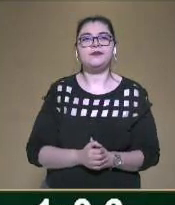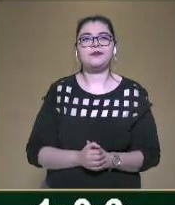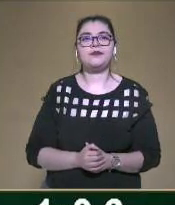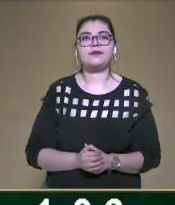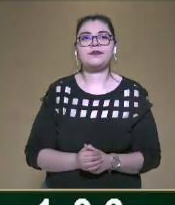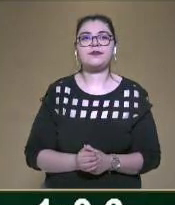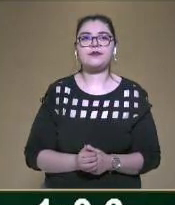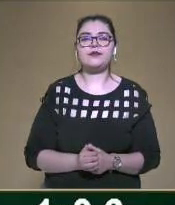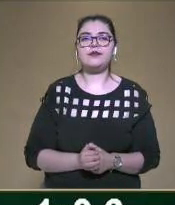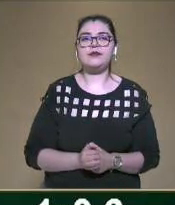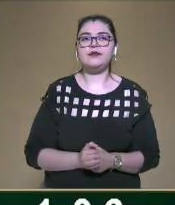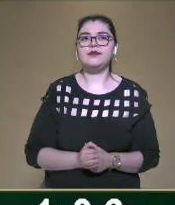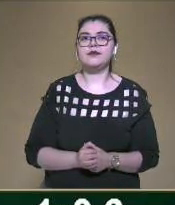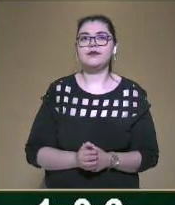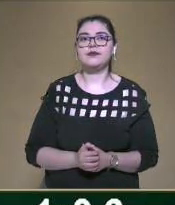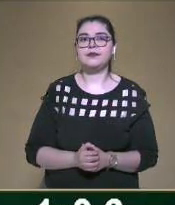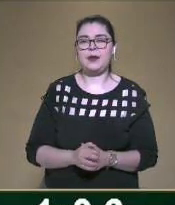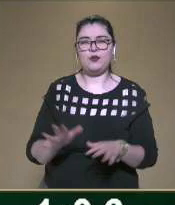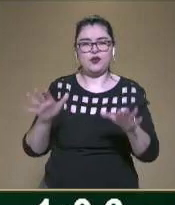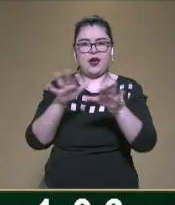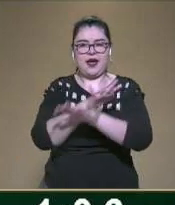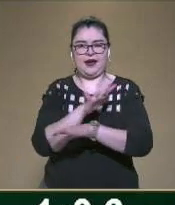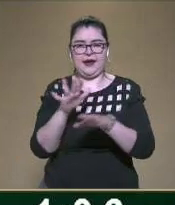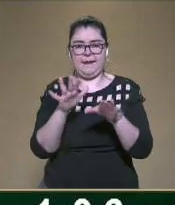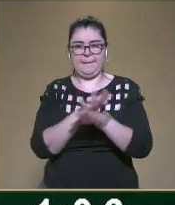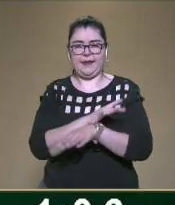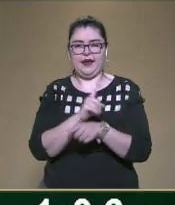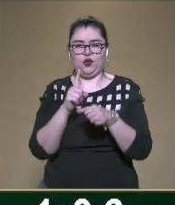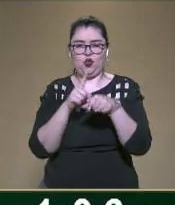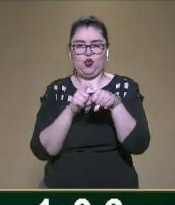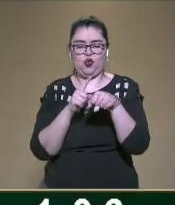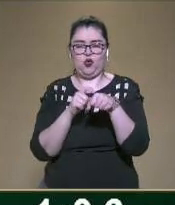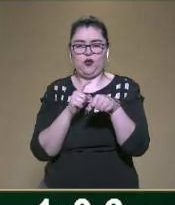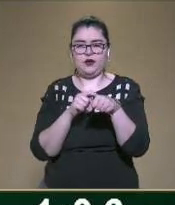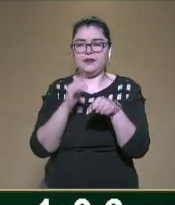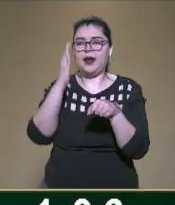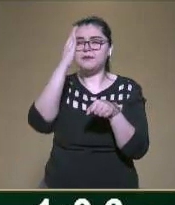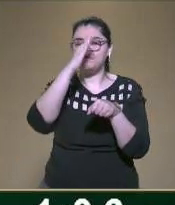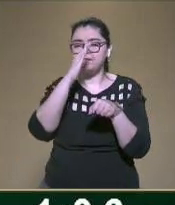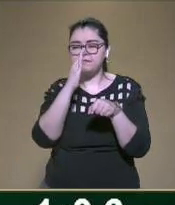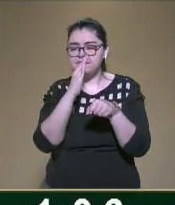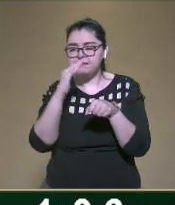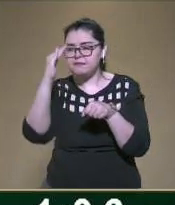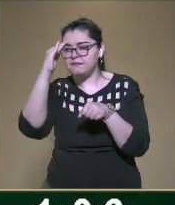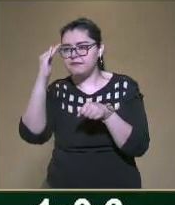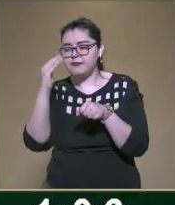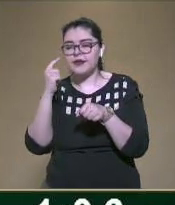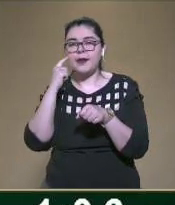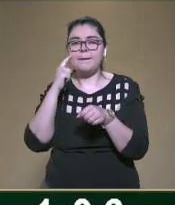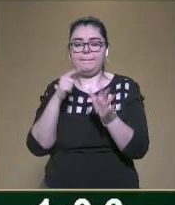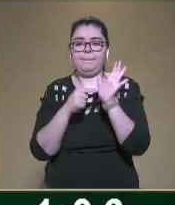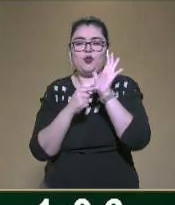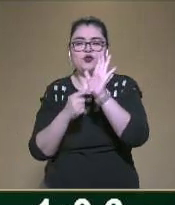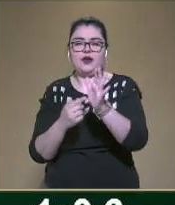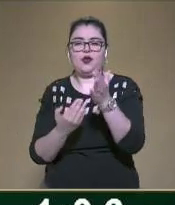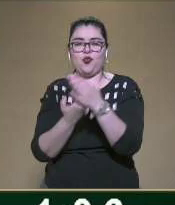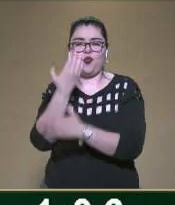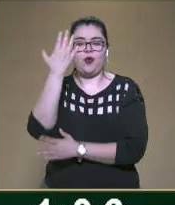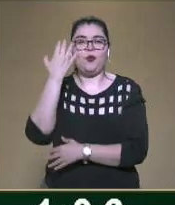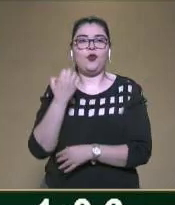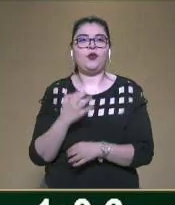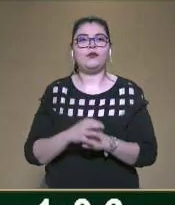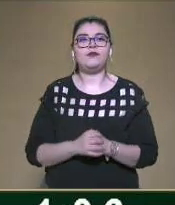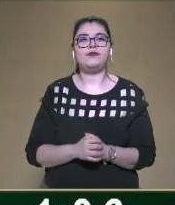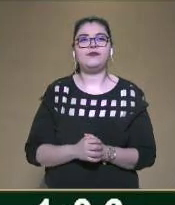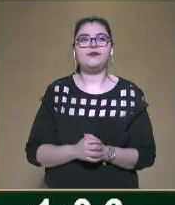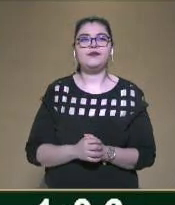para nosotros hacer los límites territoriales y dibujar o marcar Nuevo León. Vamos a ver, empezamos. Aquí